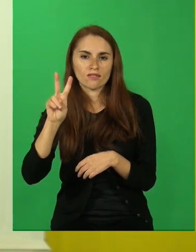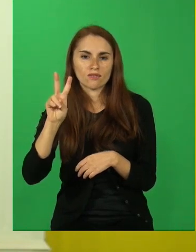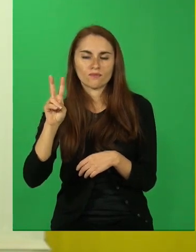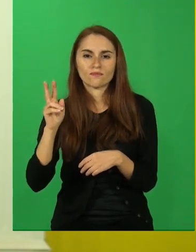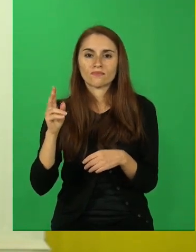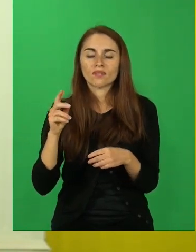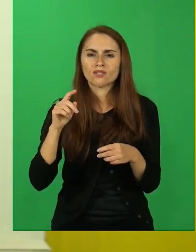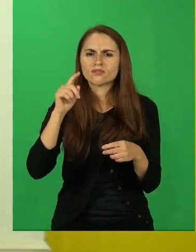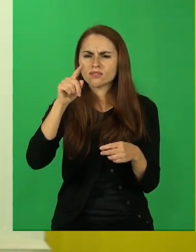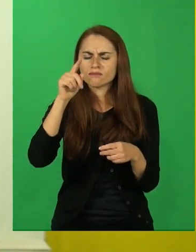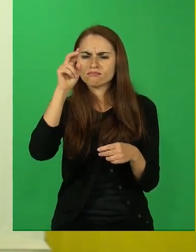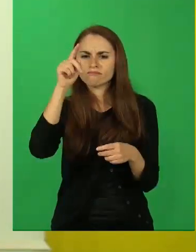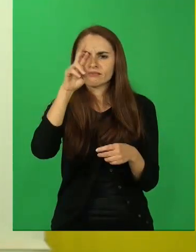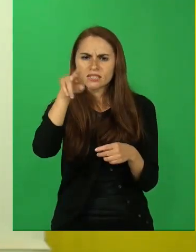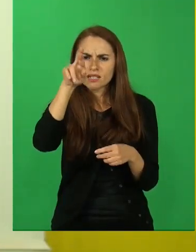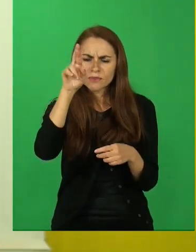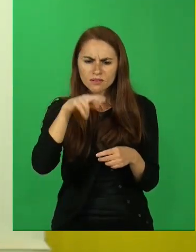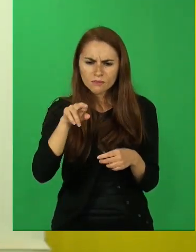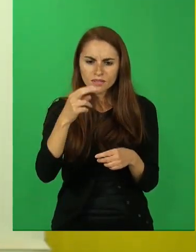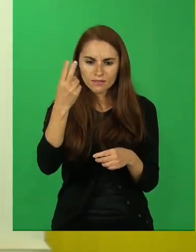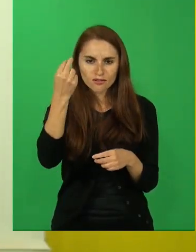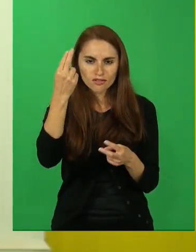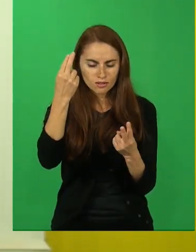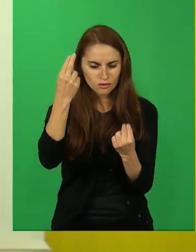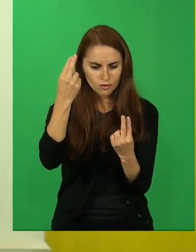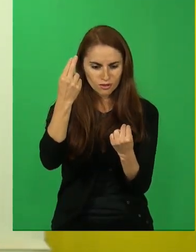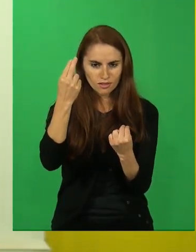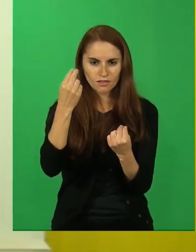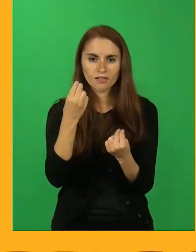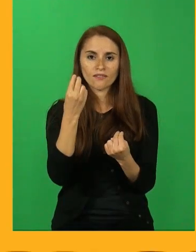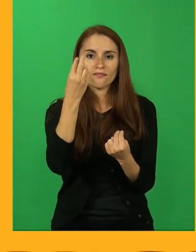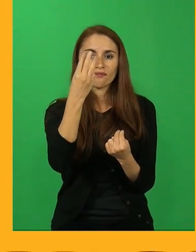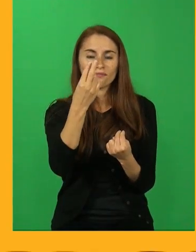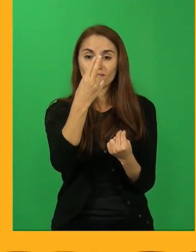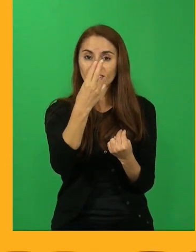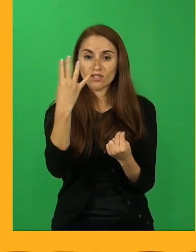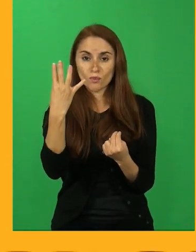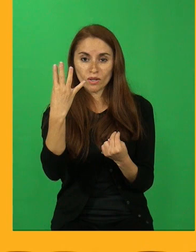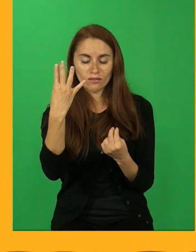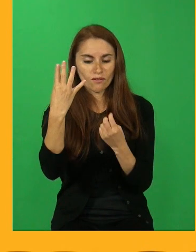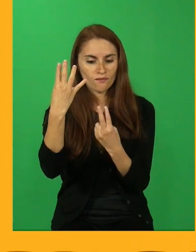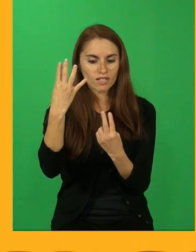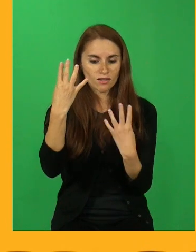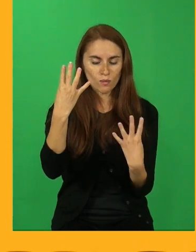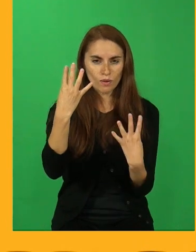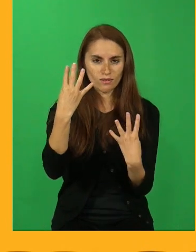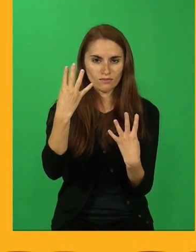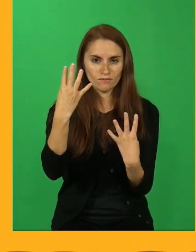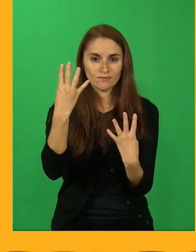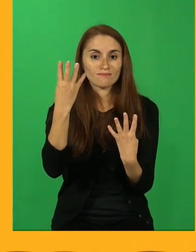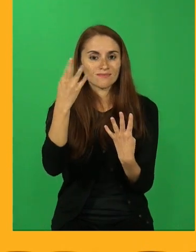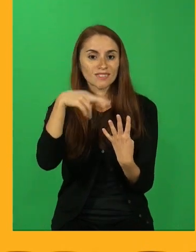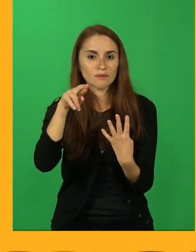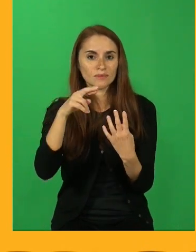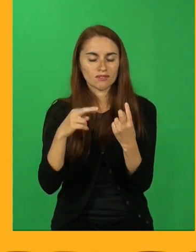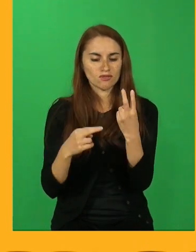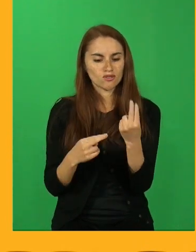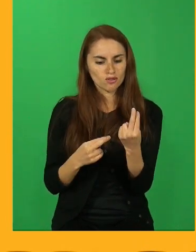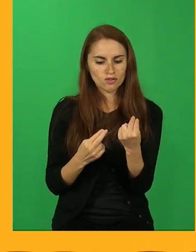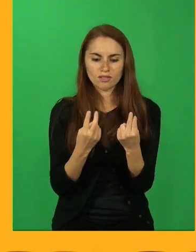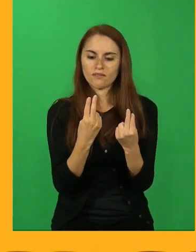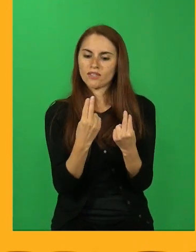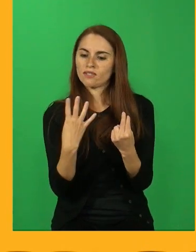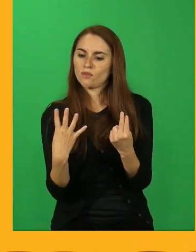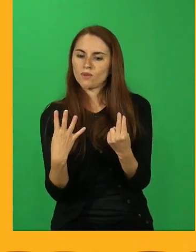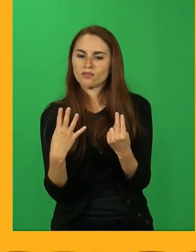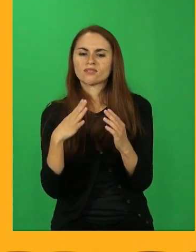los múltiplos comunes. El 12 y el 24. Ahí lo tenemos escrito, 2 y 24. Y muy fácil ahora,